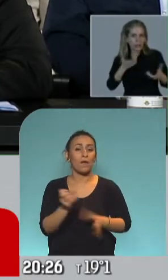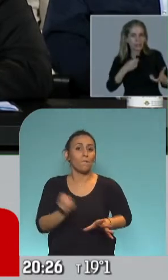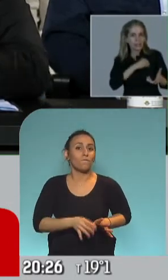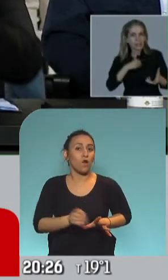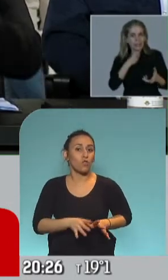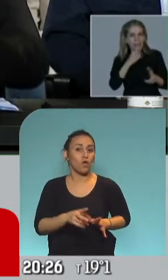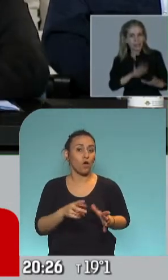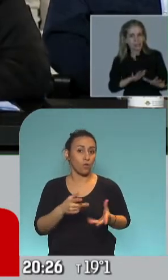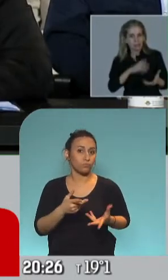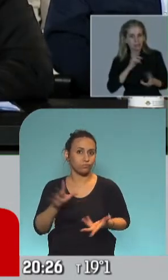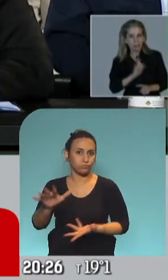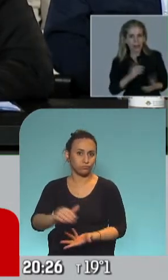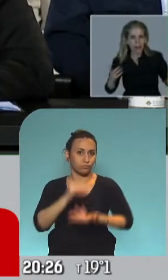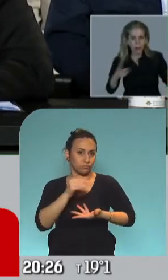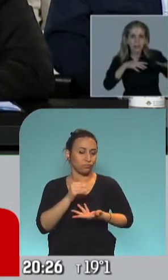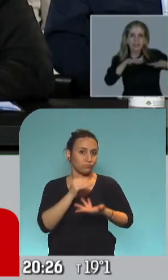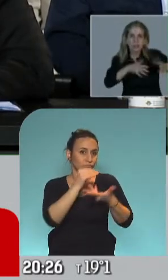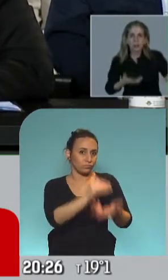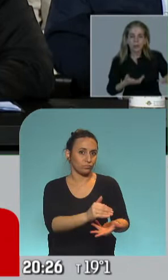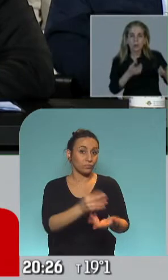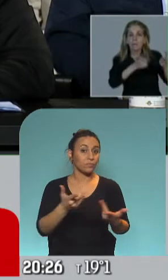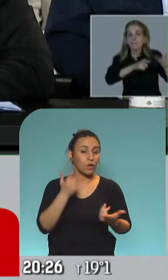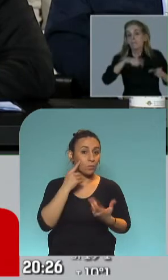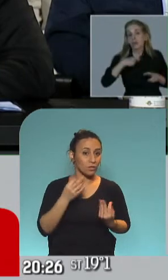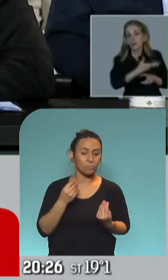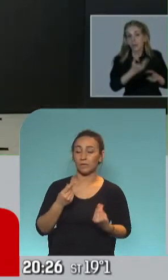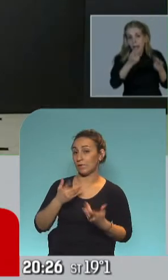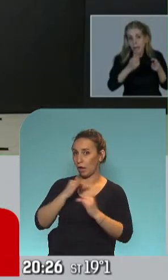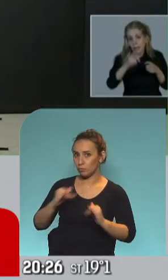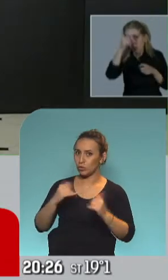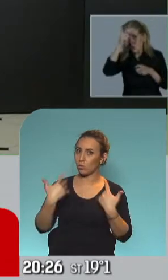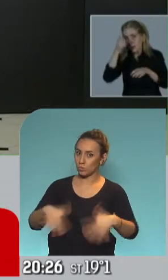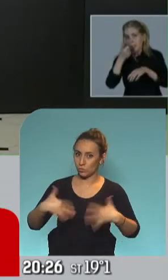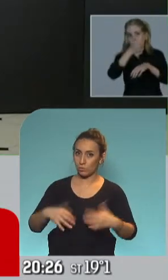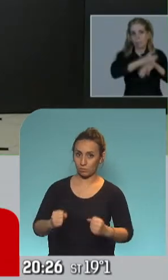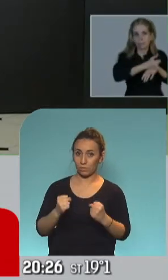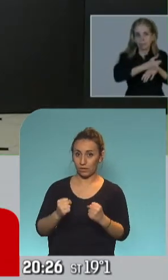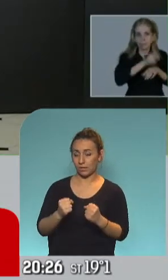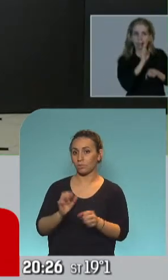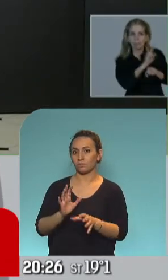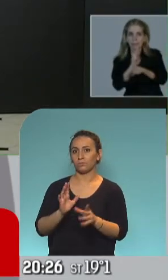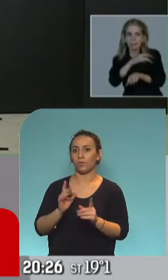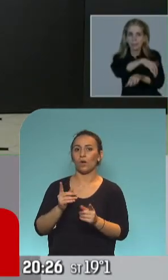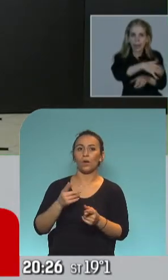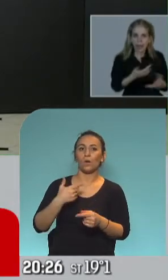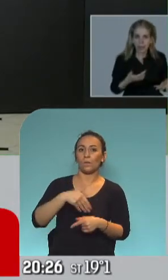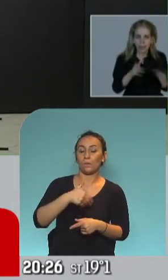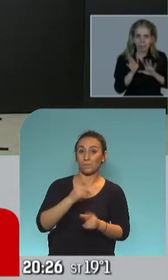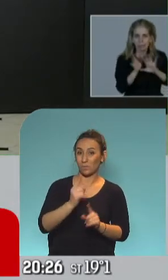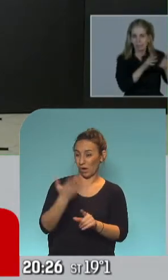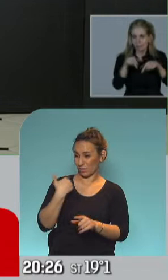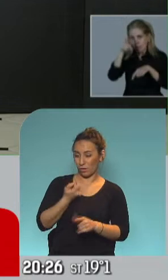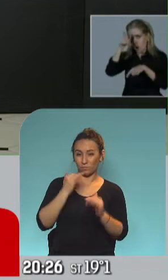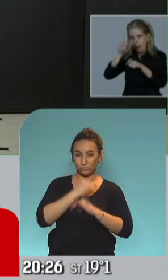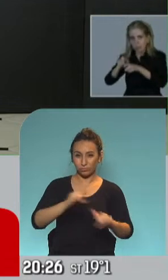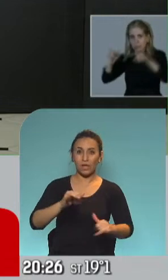anuncio enorme, que viene a también a complementar otro anuncio de una inversión de más de 30.000 millones